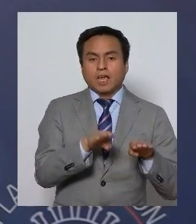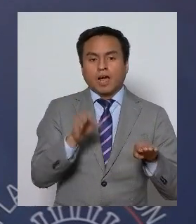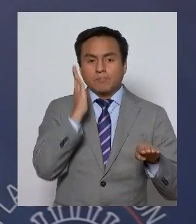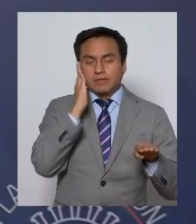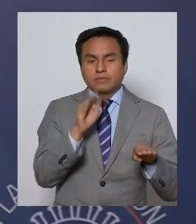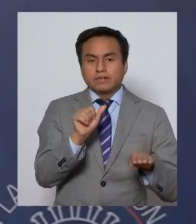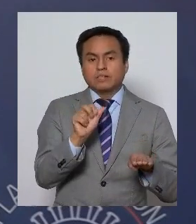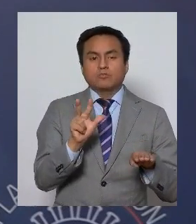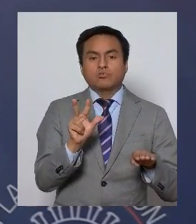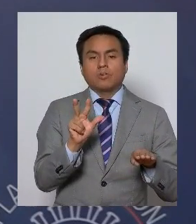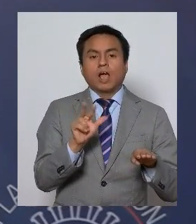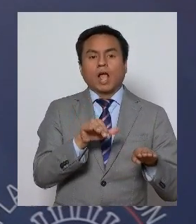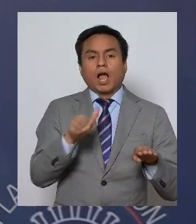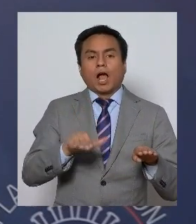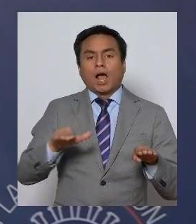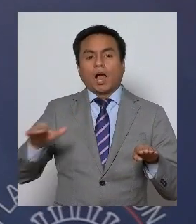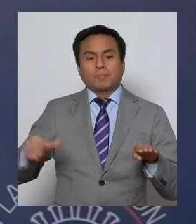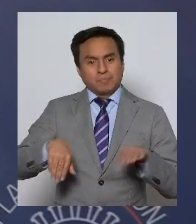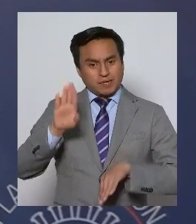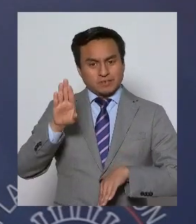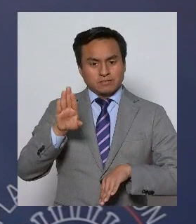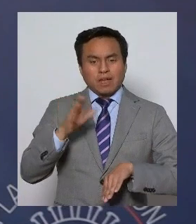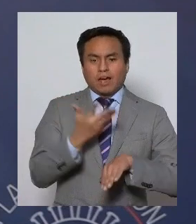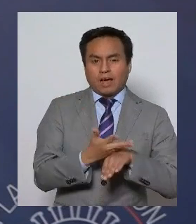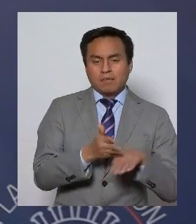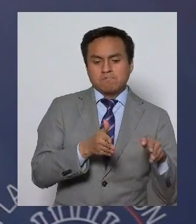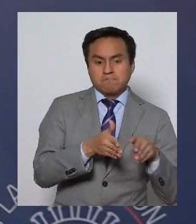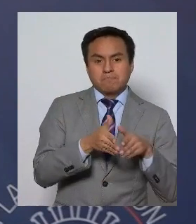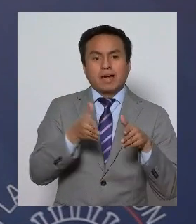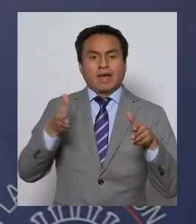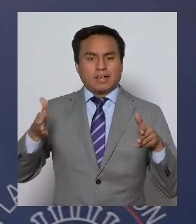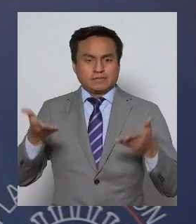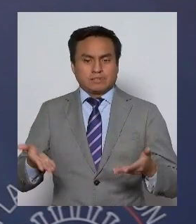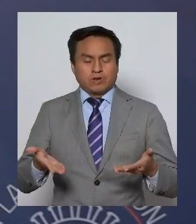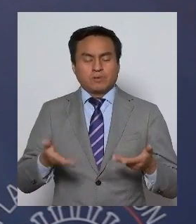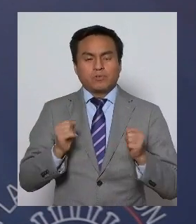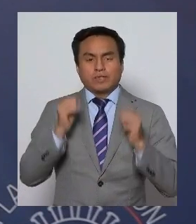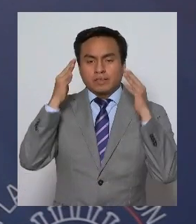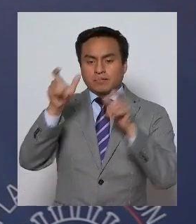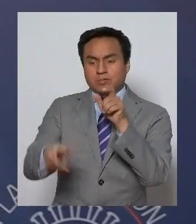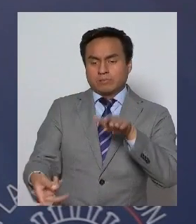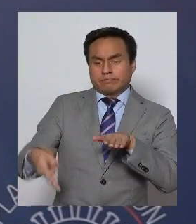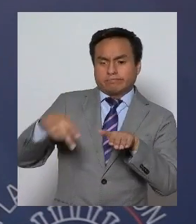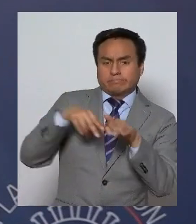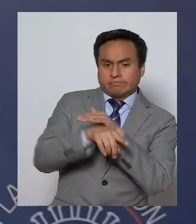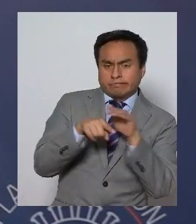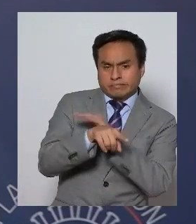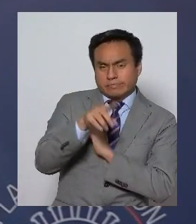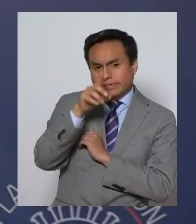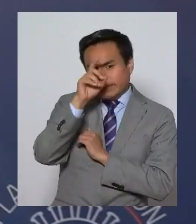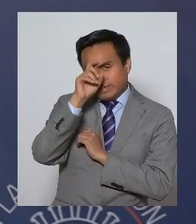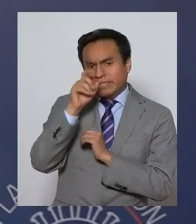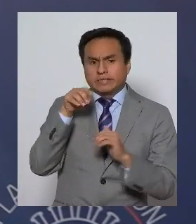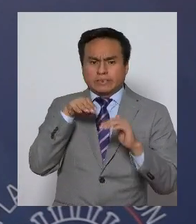en 68 camas las disponibles para poder atender a las personas que requieren un mayor cuidado, como son las unidades de